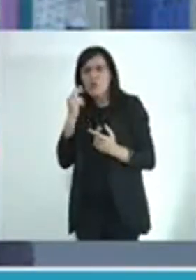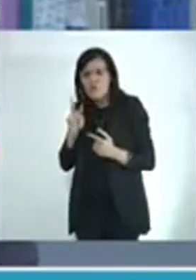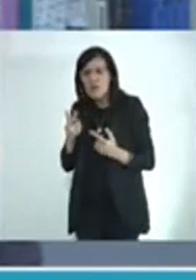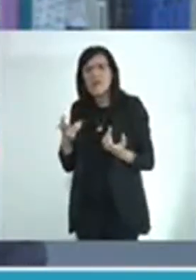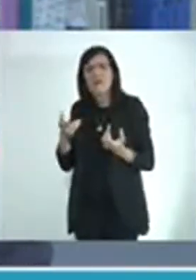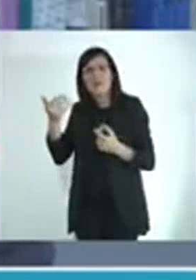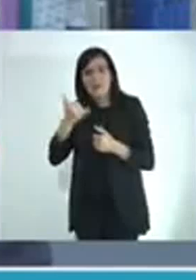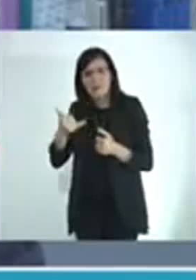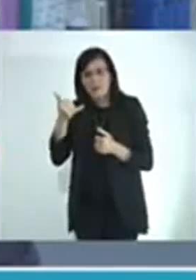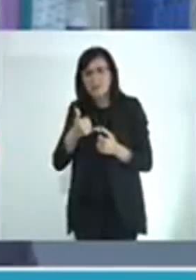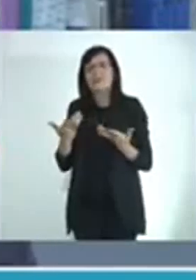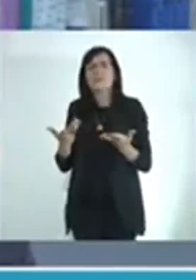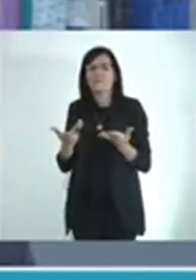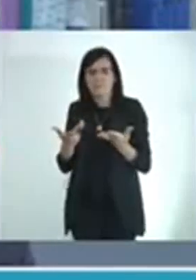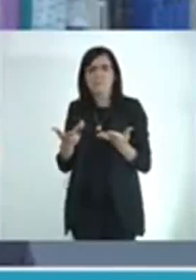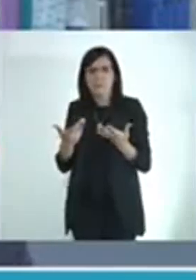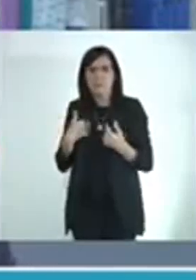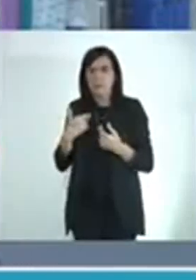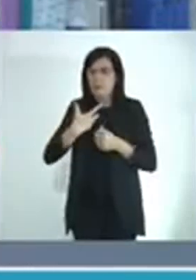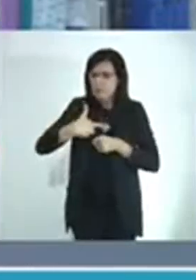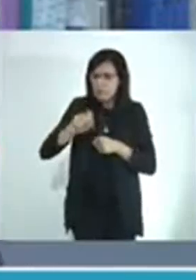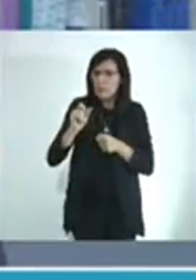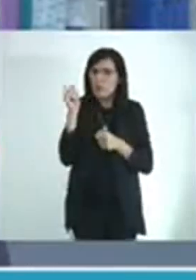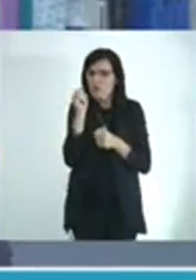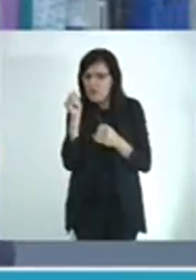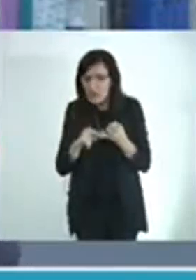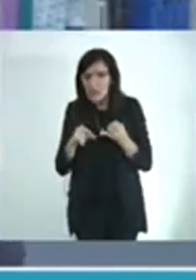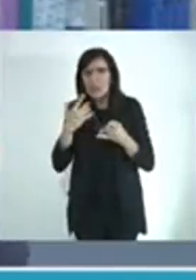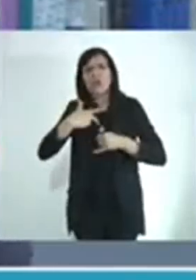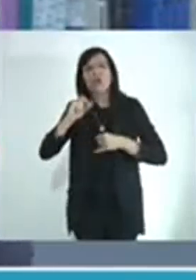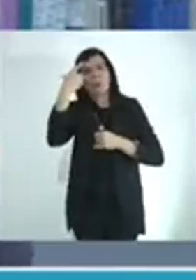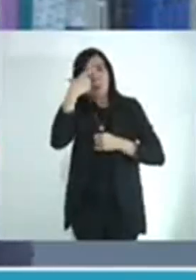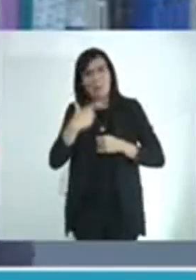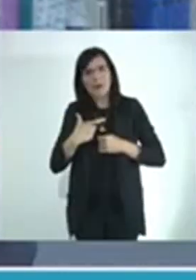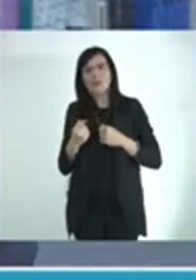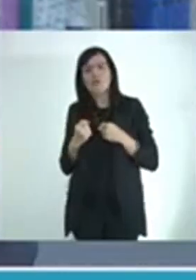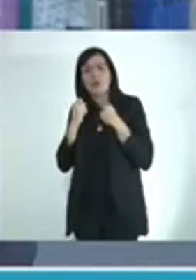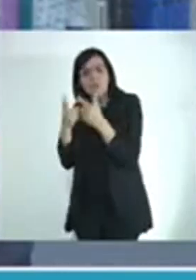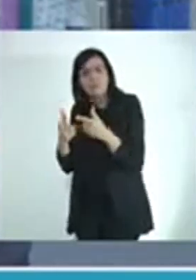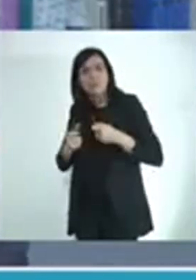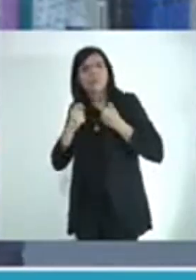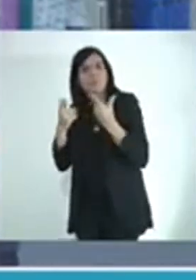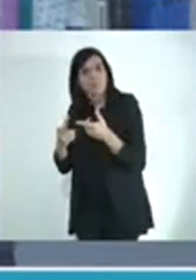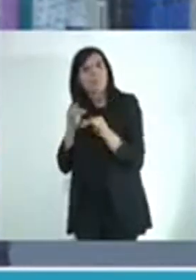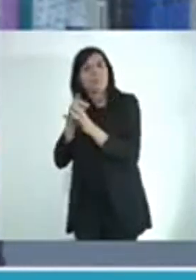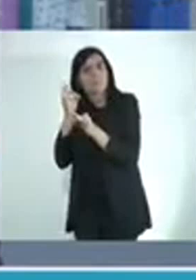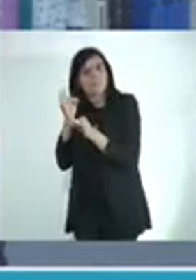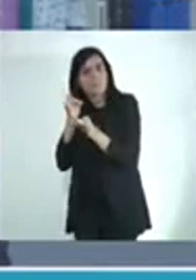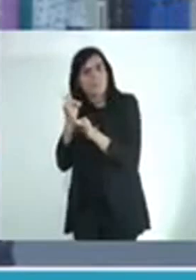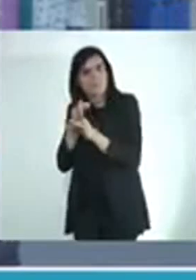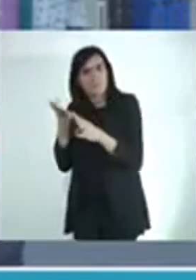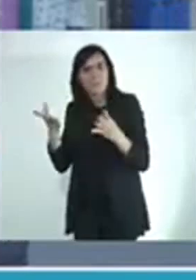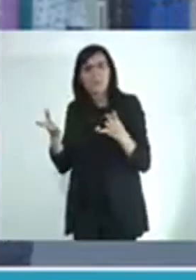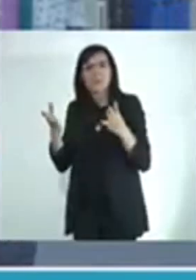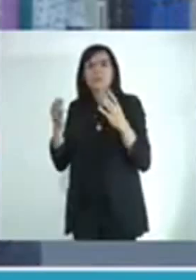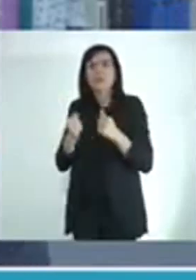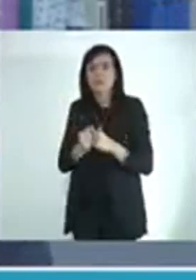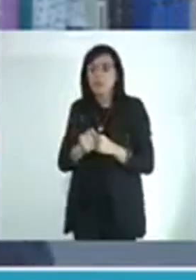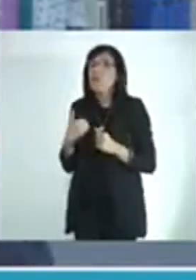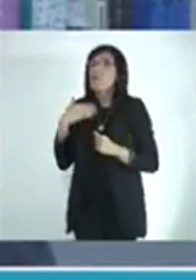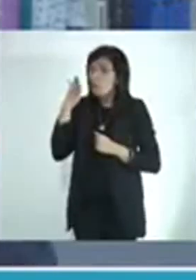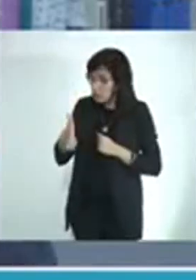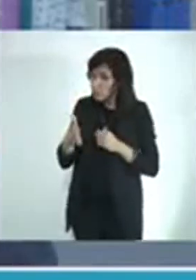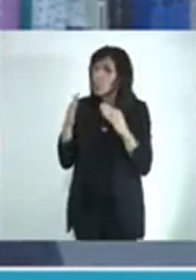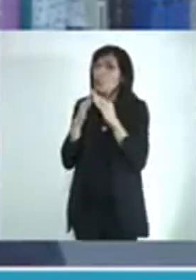poder asistirla en la misma casa, por ejemplo, muchas veces hemos podido ir a verlos en sus respectivos hogares, como